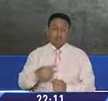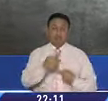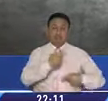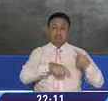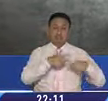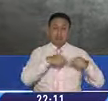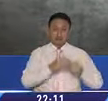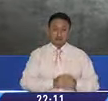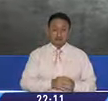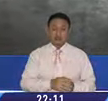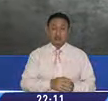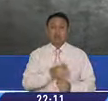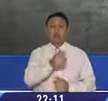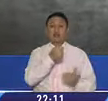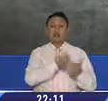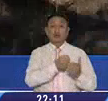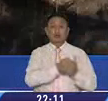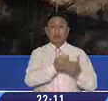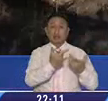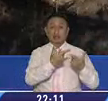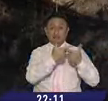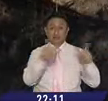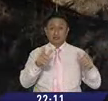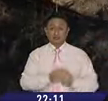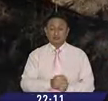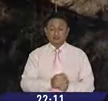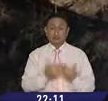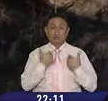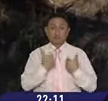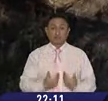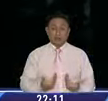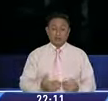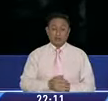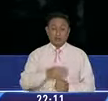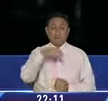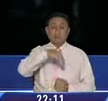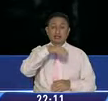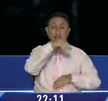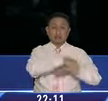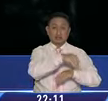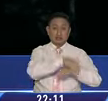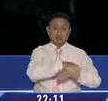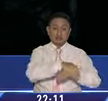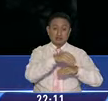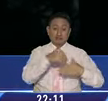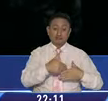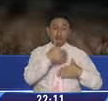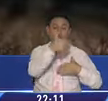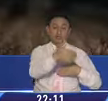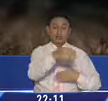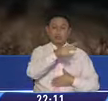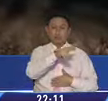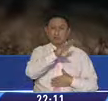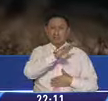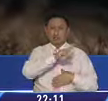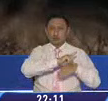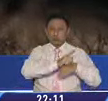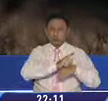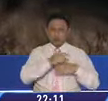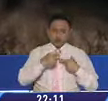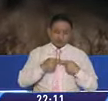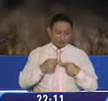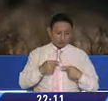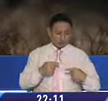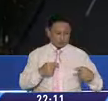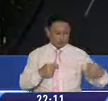para llevar a libertad, comprar ahí para llevar a libertad. Los cuerpos fueron hallados la tarde del martes en una guardarraya a unos 25 minutos de la comunidad de